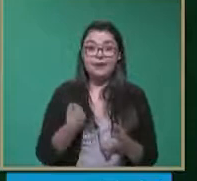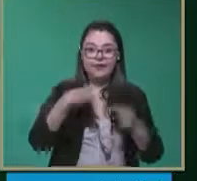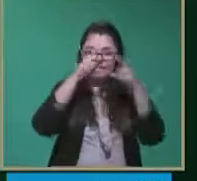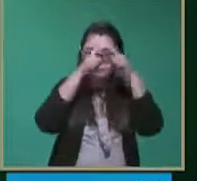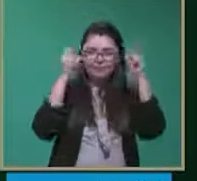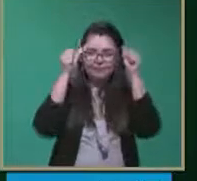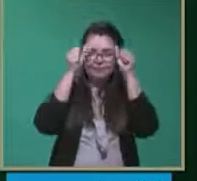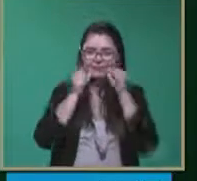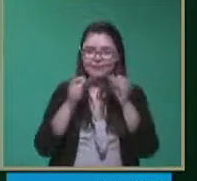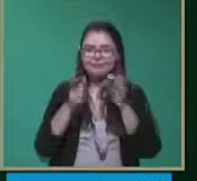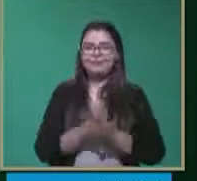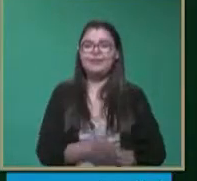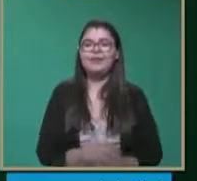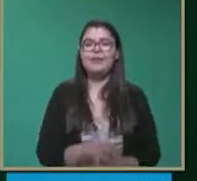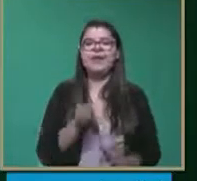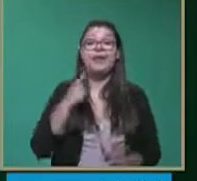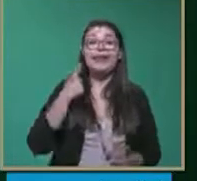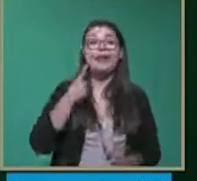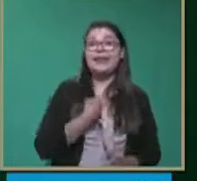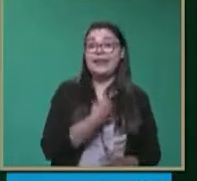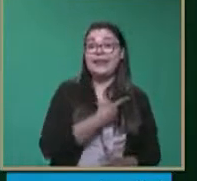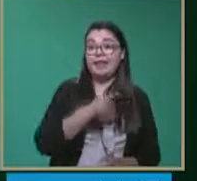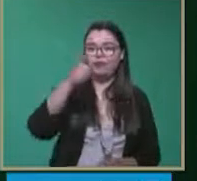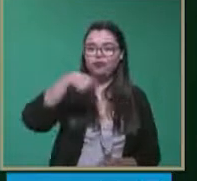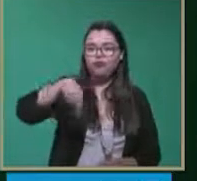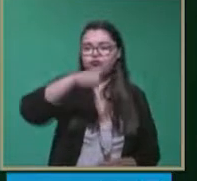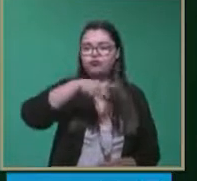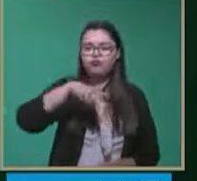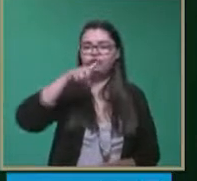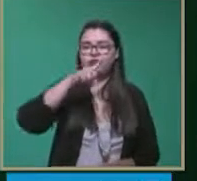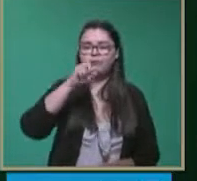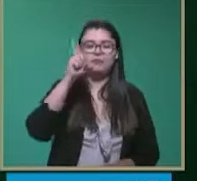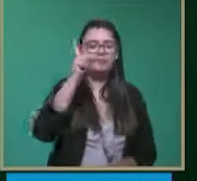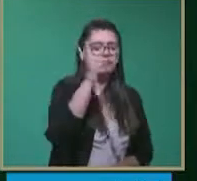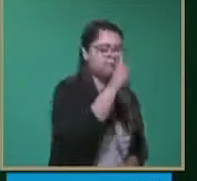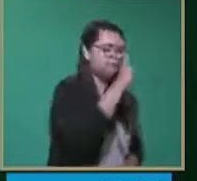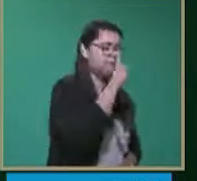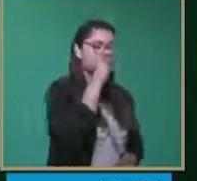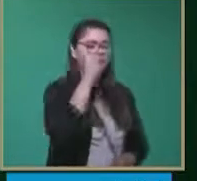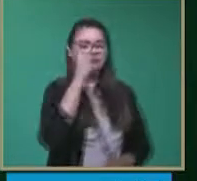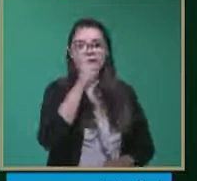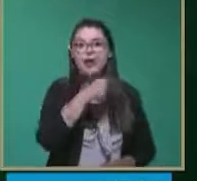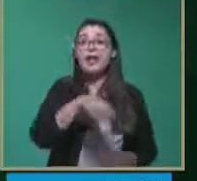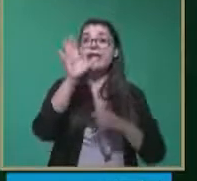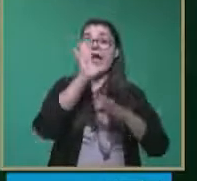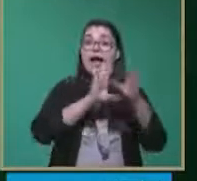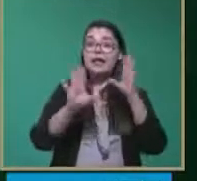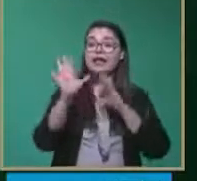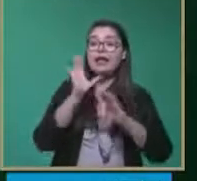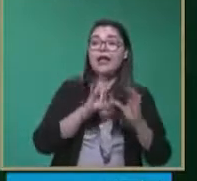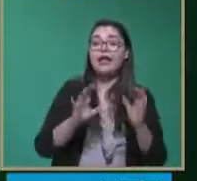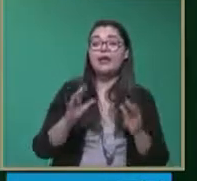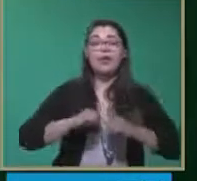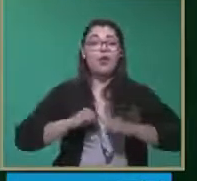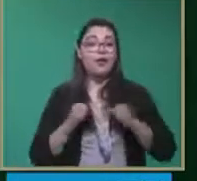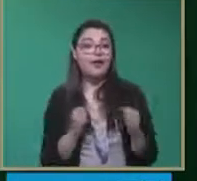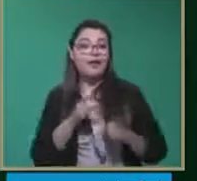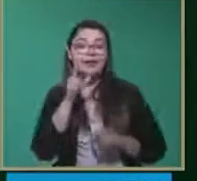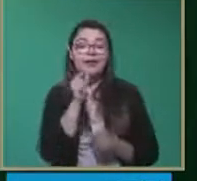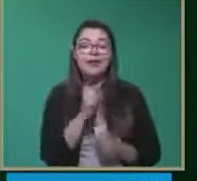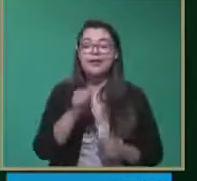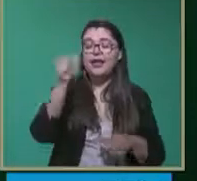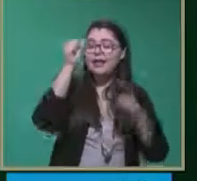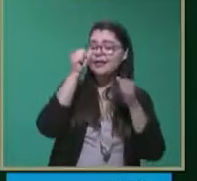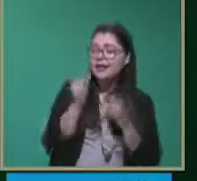un pañuelo y dará vueltas sobre el mismo, cantando la siguiente canción. Gallinita ciega, que se te ha perdido una